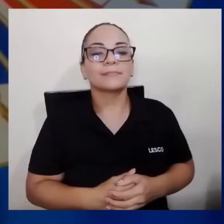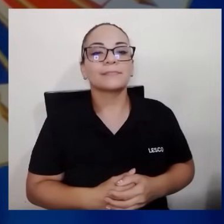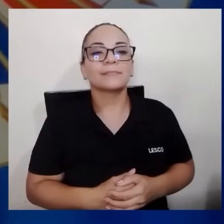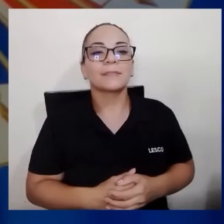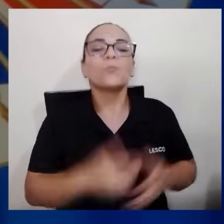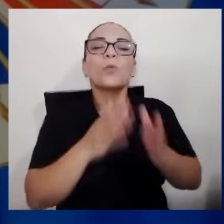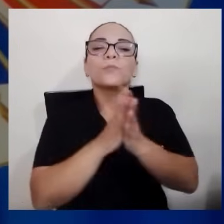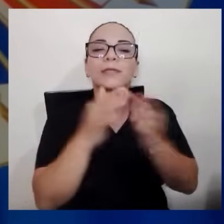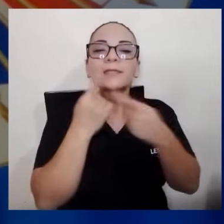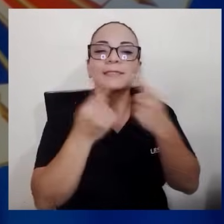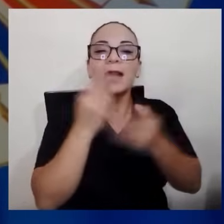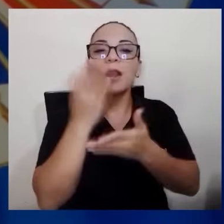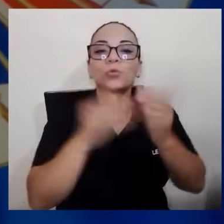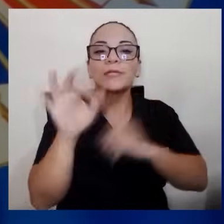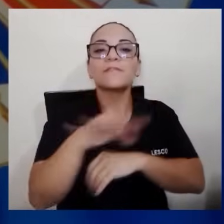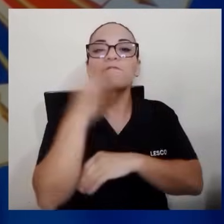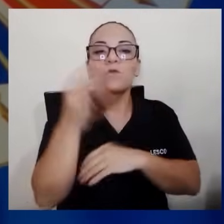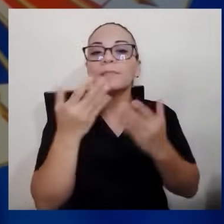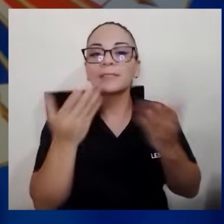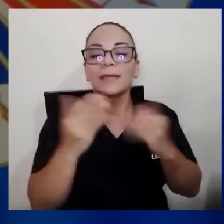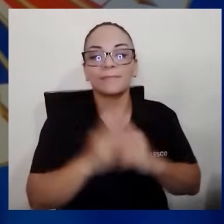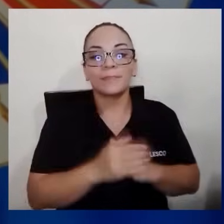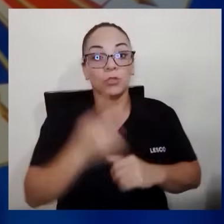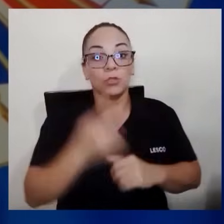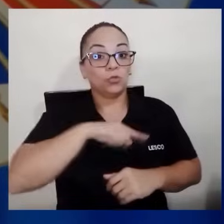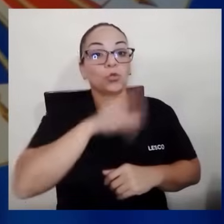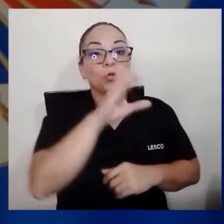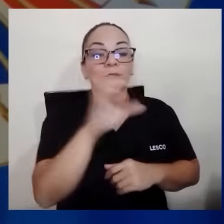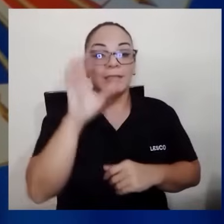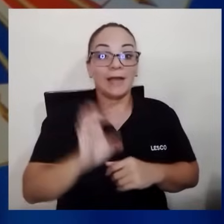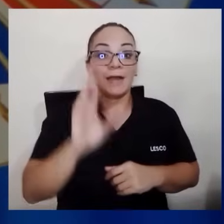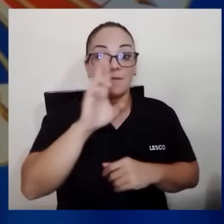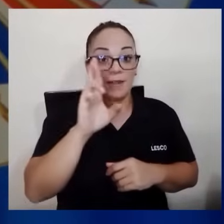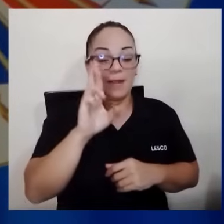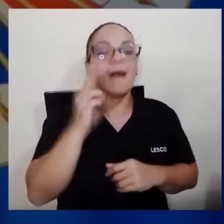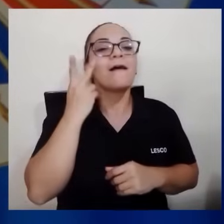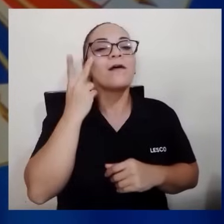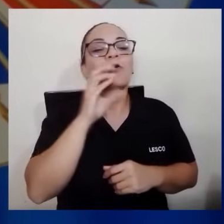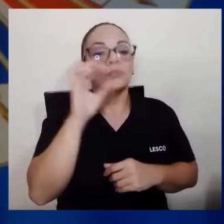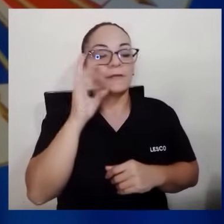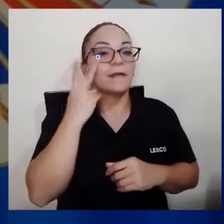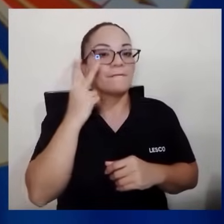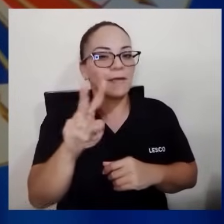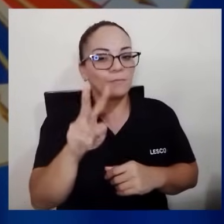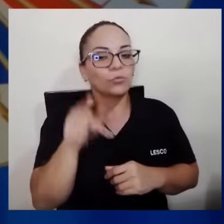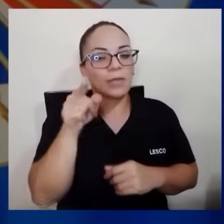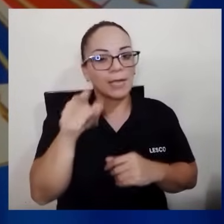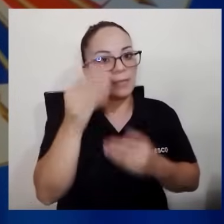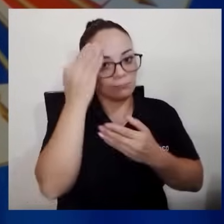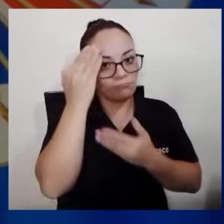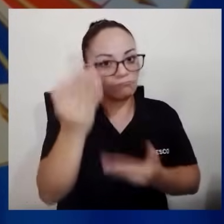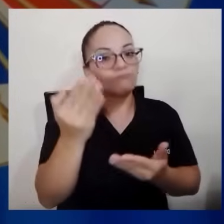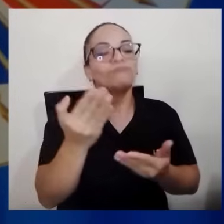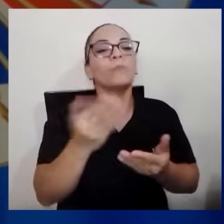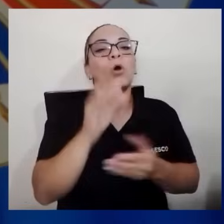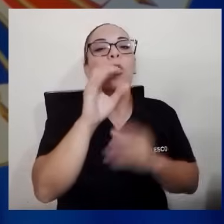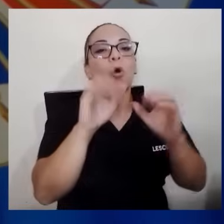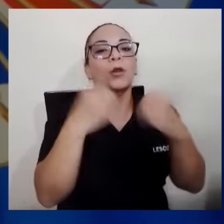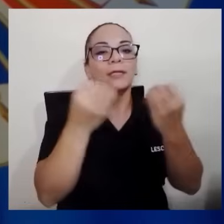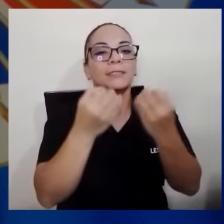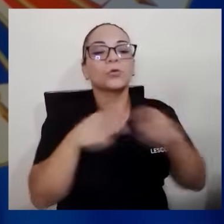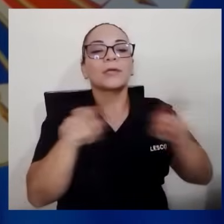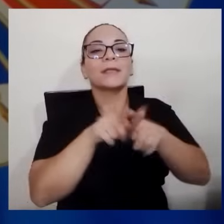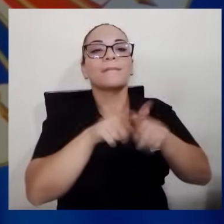desde Costa Rica vemos a esta noble organización así como los de desafíos que